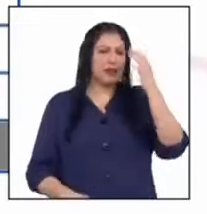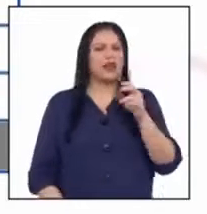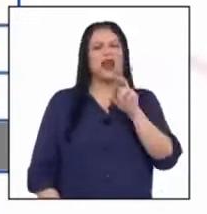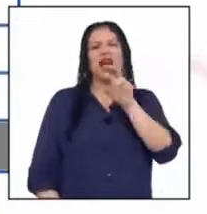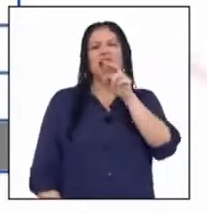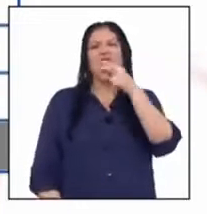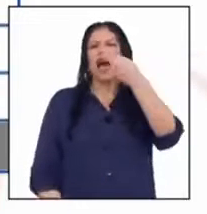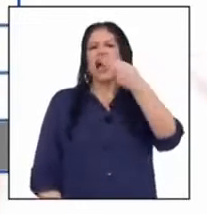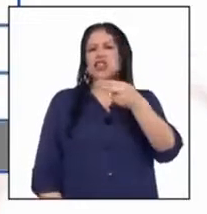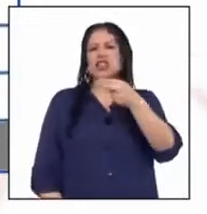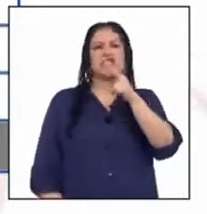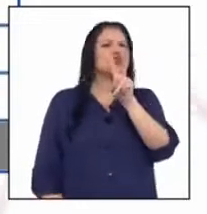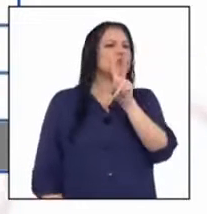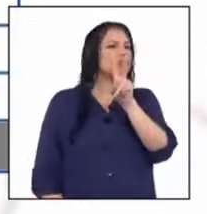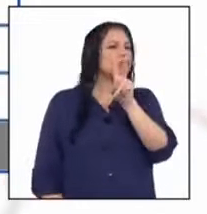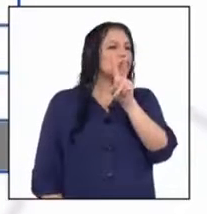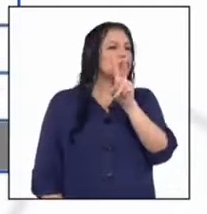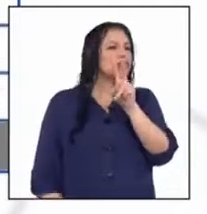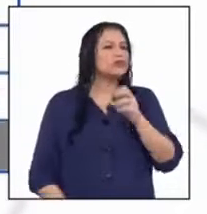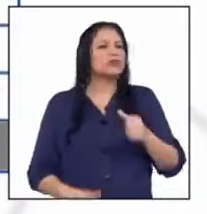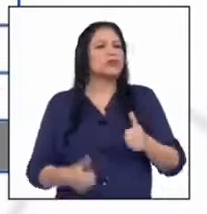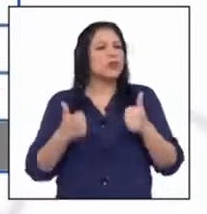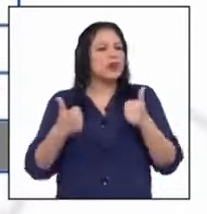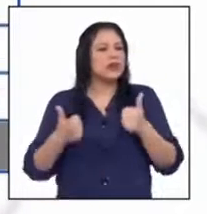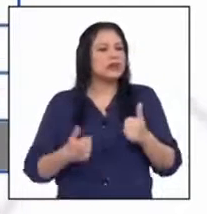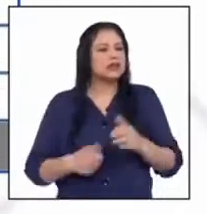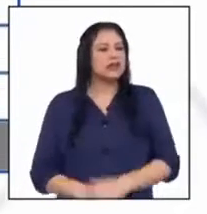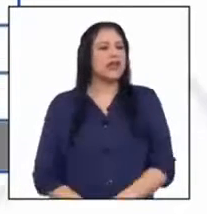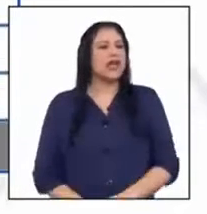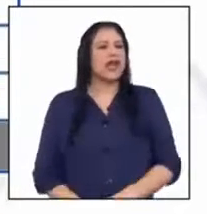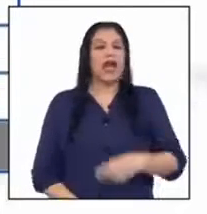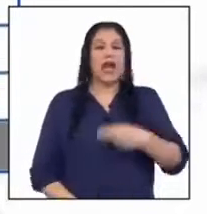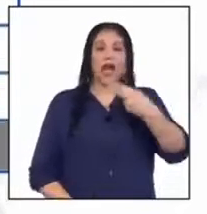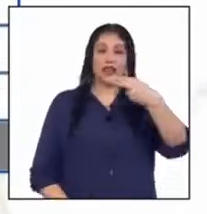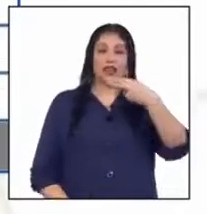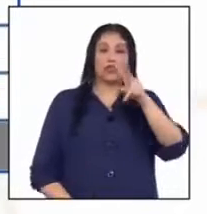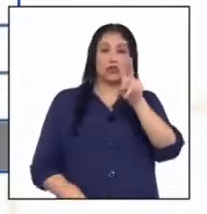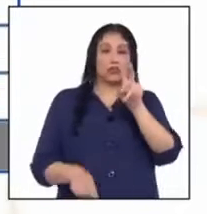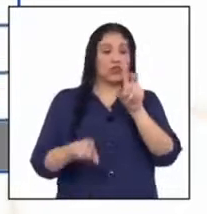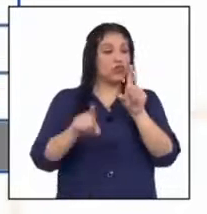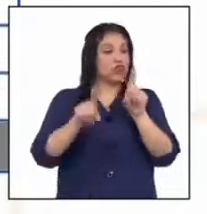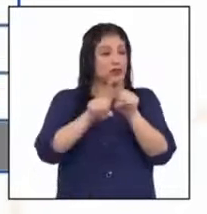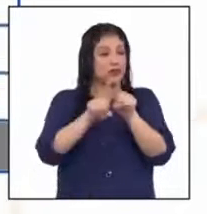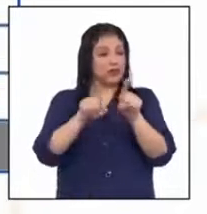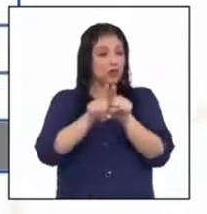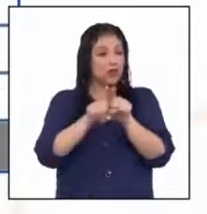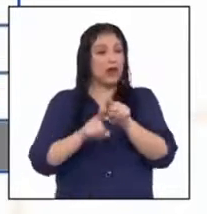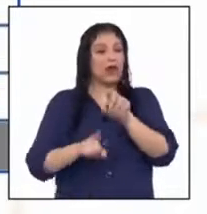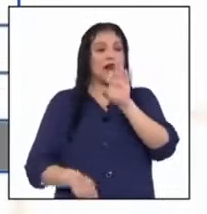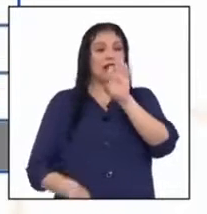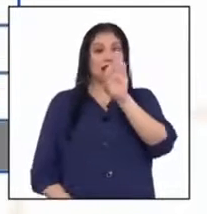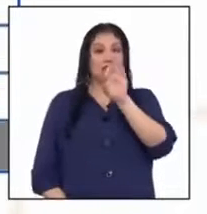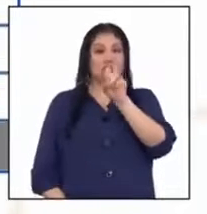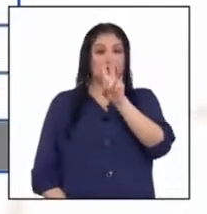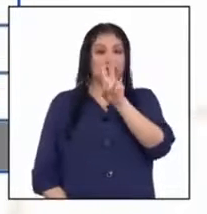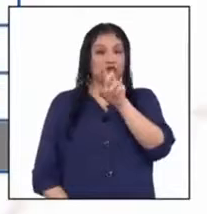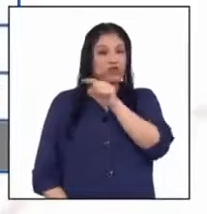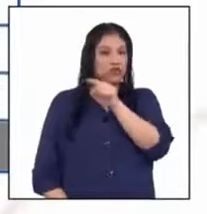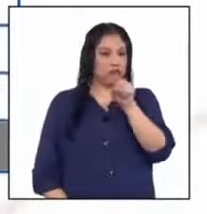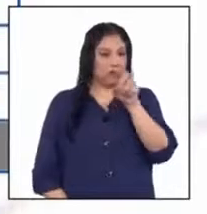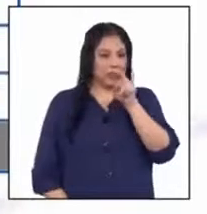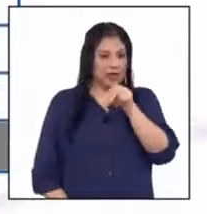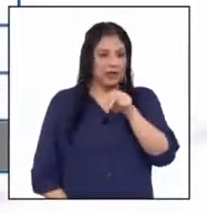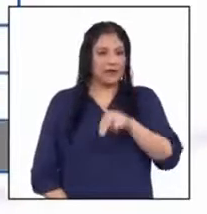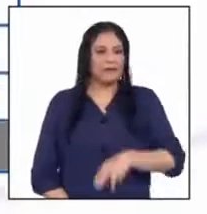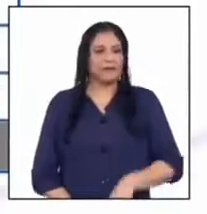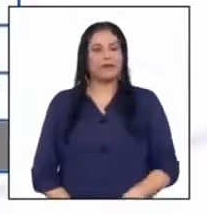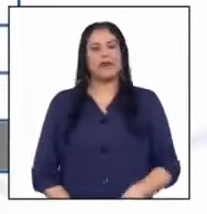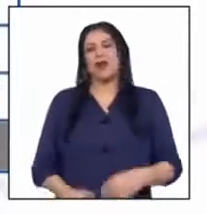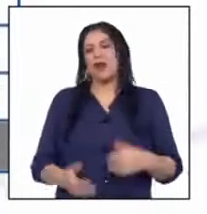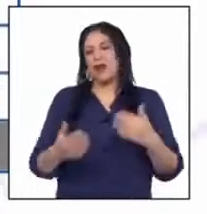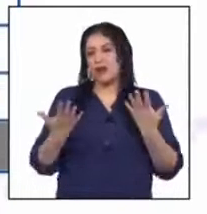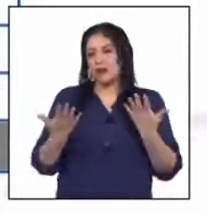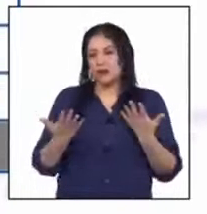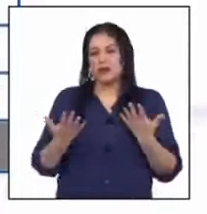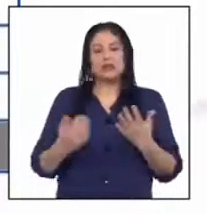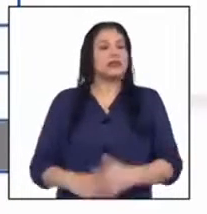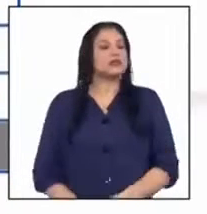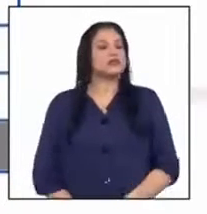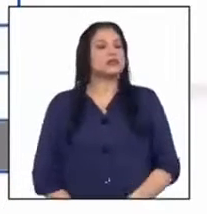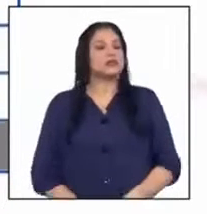2, se tiene H sub 2 es igual a F sub 2 sobre n.